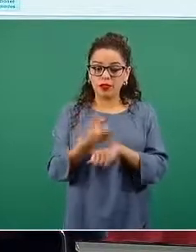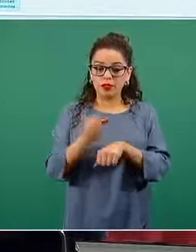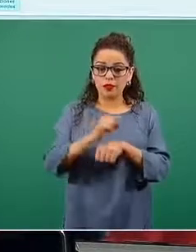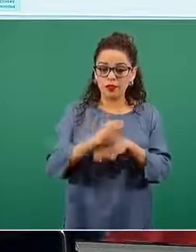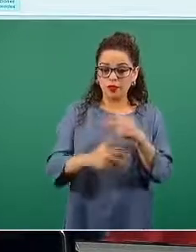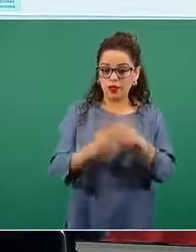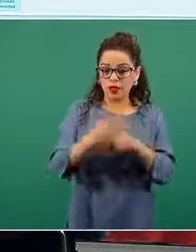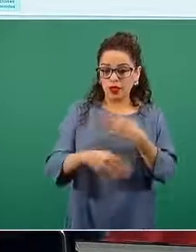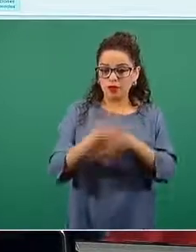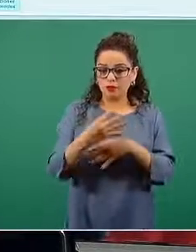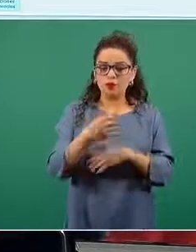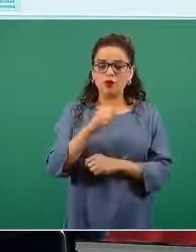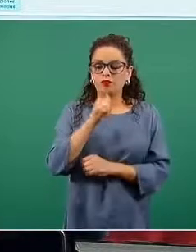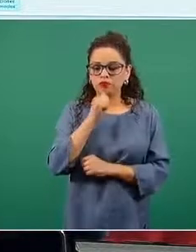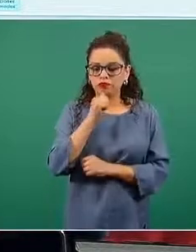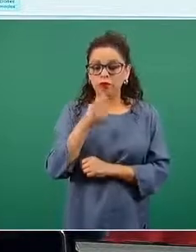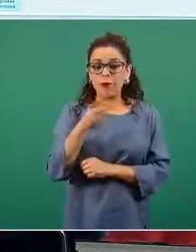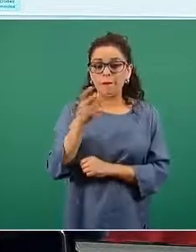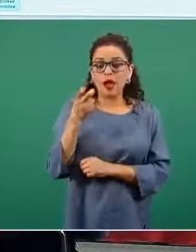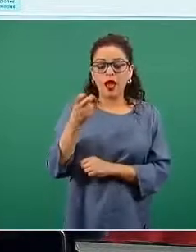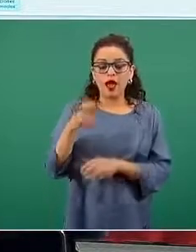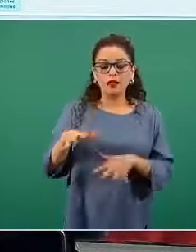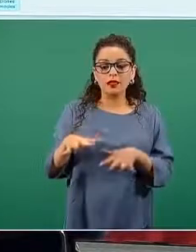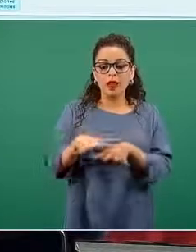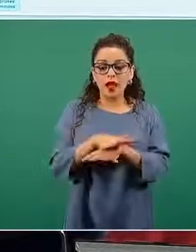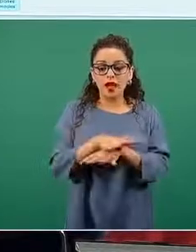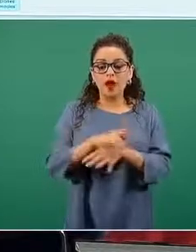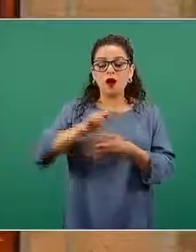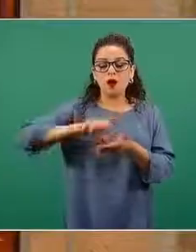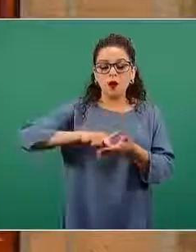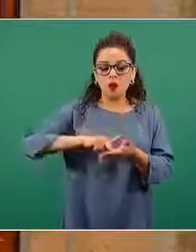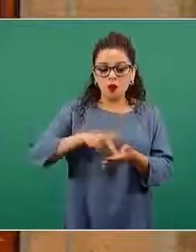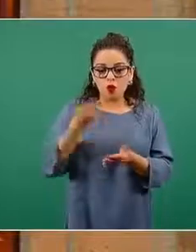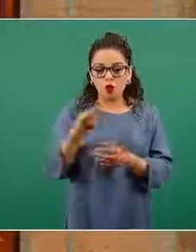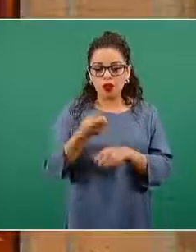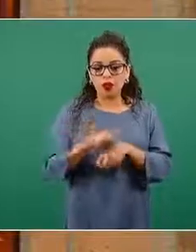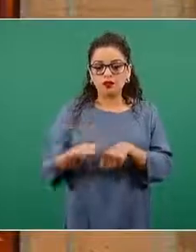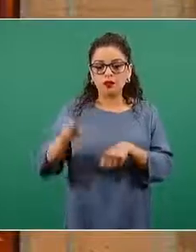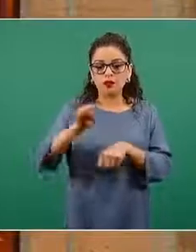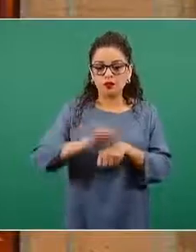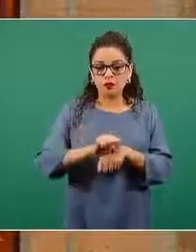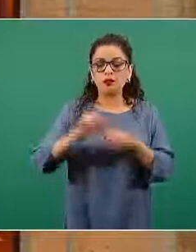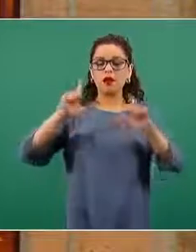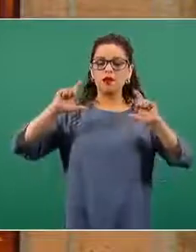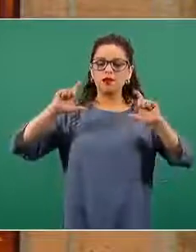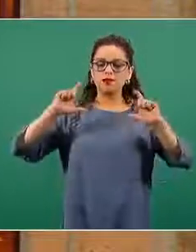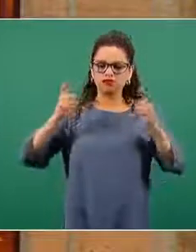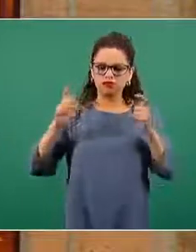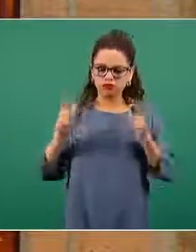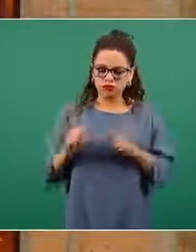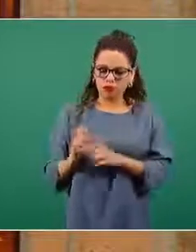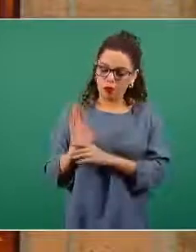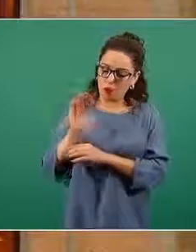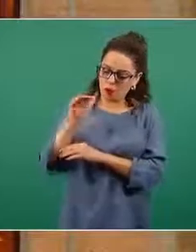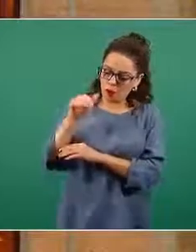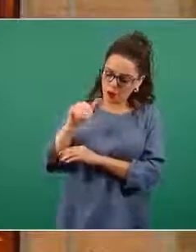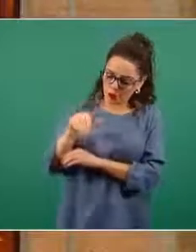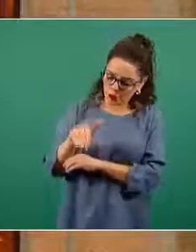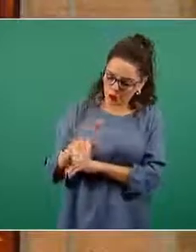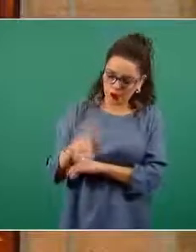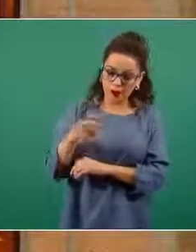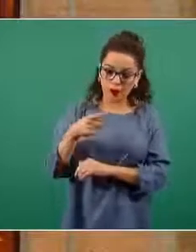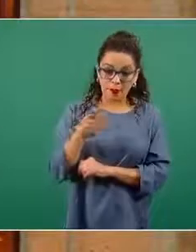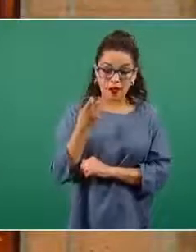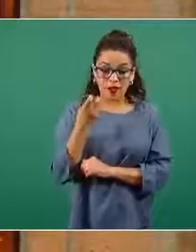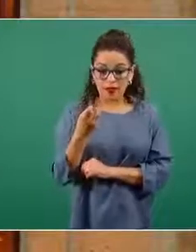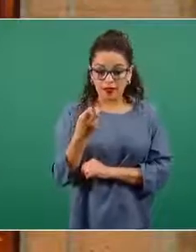pero posteriormente a ese cambio tuvimos nuevamente semanas con descenso, es decir, no necesariamente